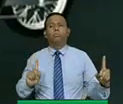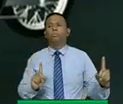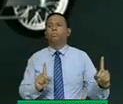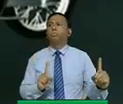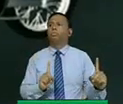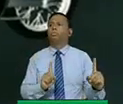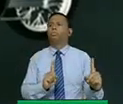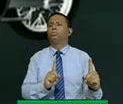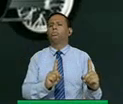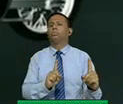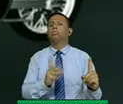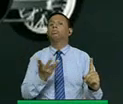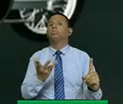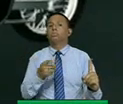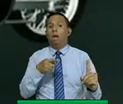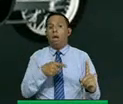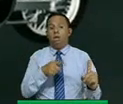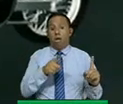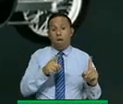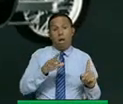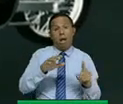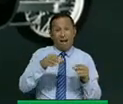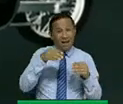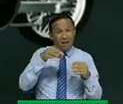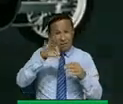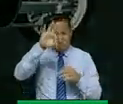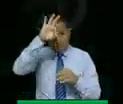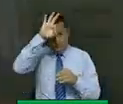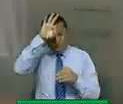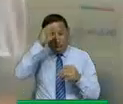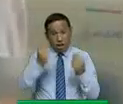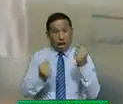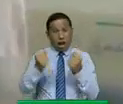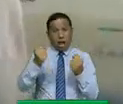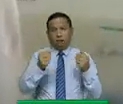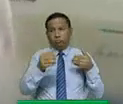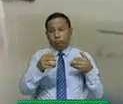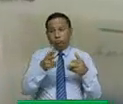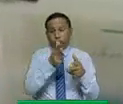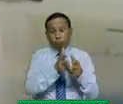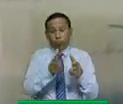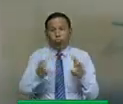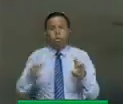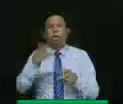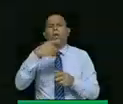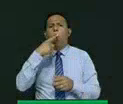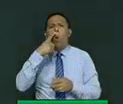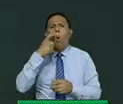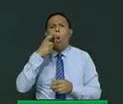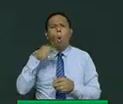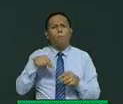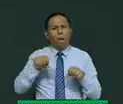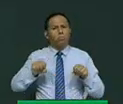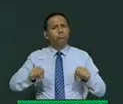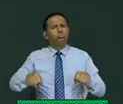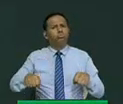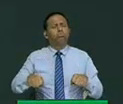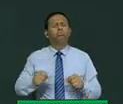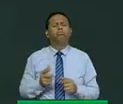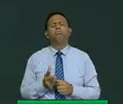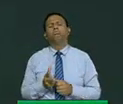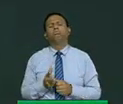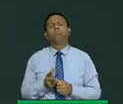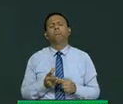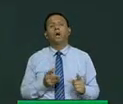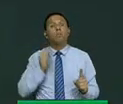se disponía a ingresar al parqueadero. Ha sido un muchacho que ha estado en una pasola. La doctora se ha estacionado ahí, dice que él nomás ha